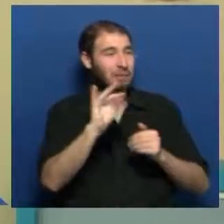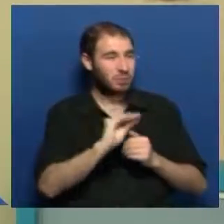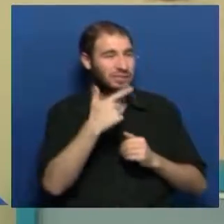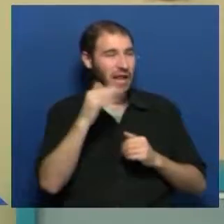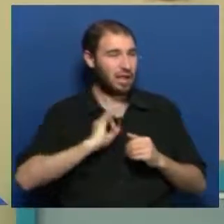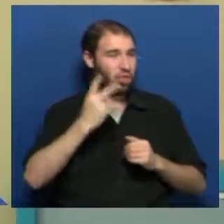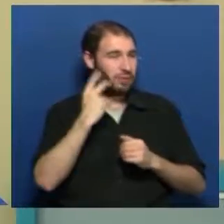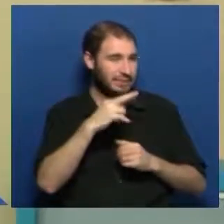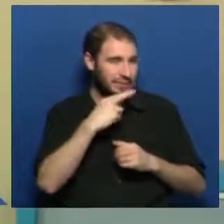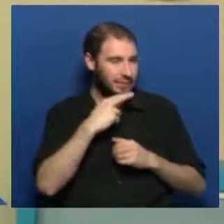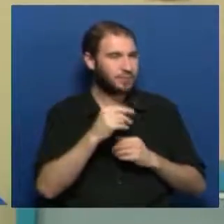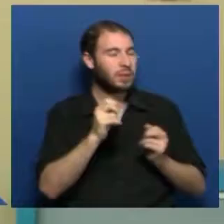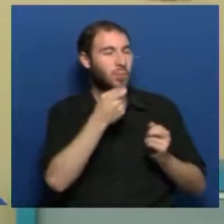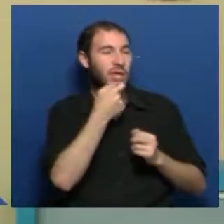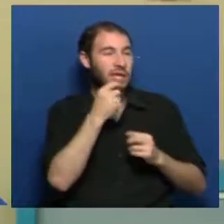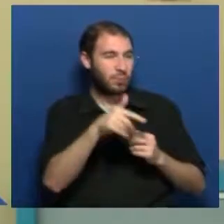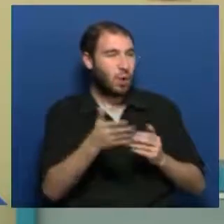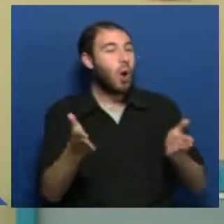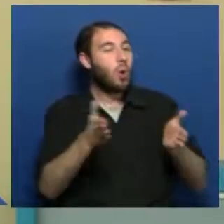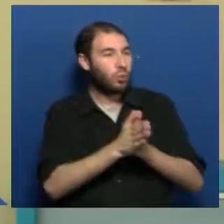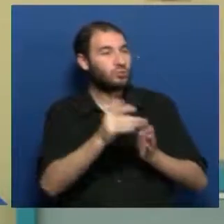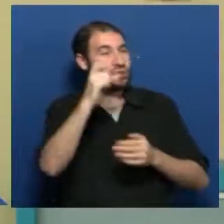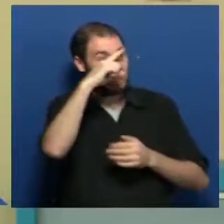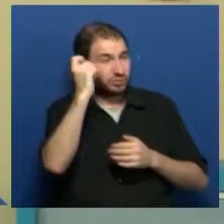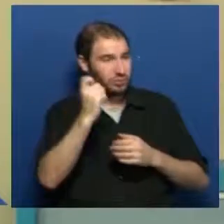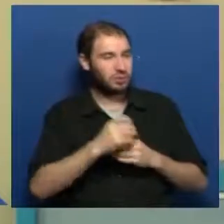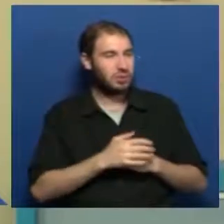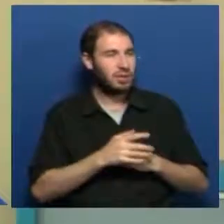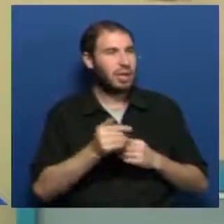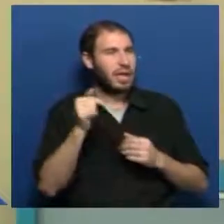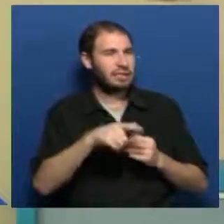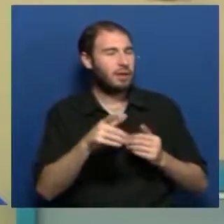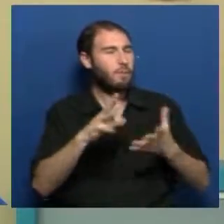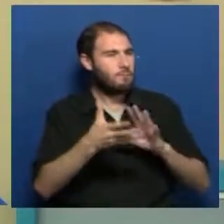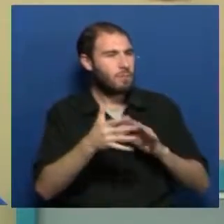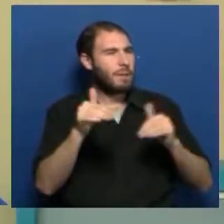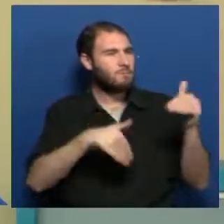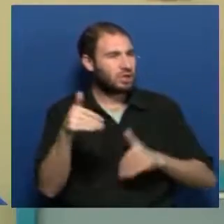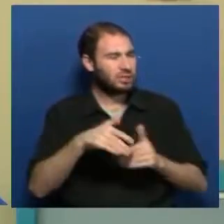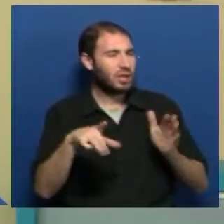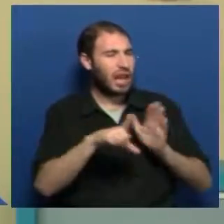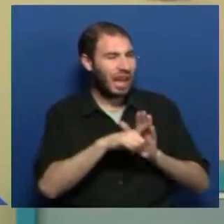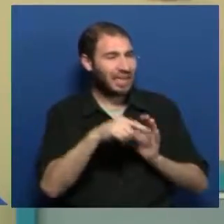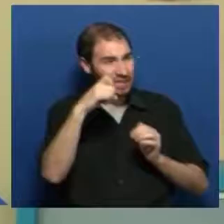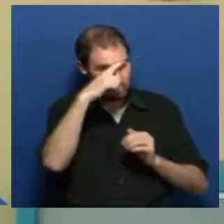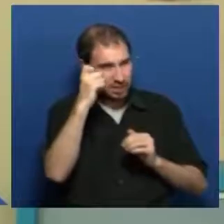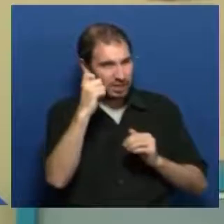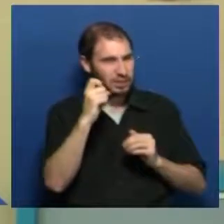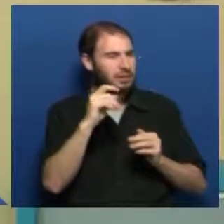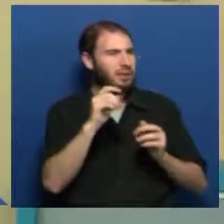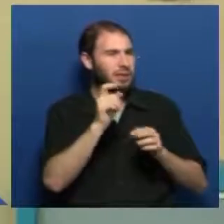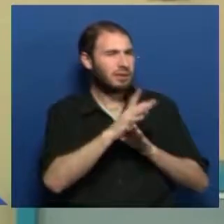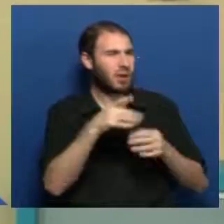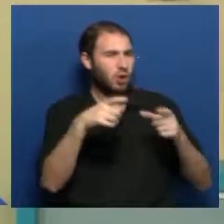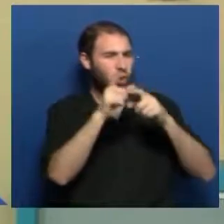legislativas de este año 2017. En el caso que vayamos en conjunto con la Nación, ¿se rige por el sistema de la ley nacional? Y en este caso